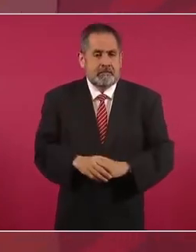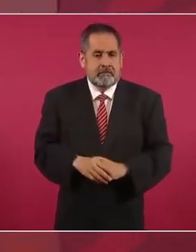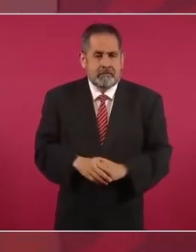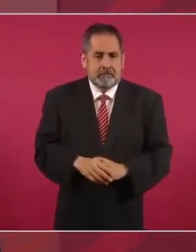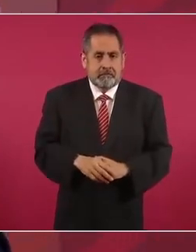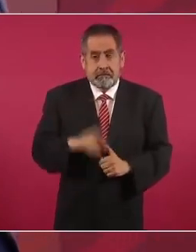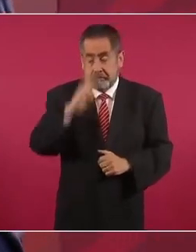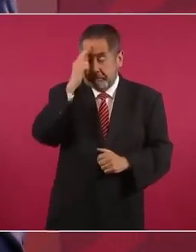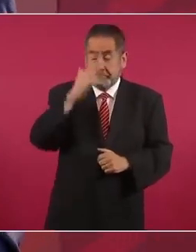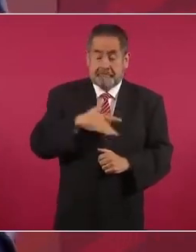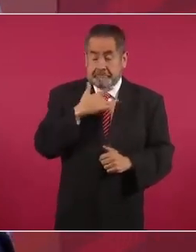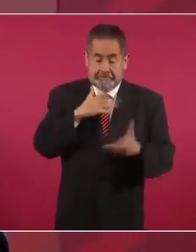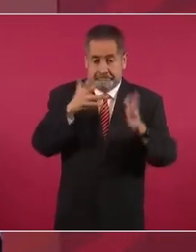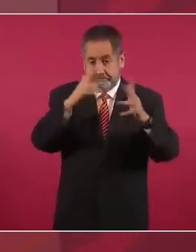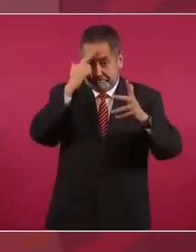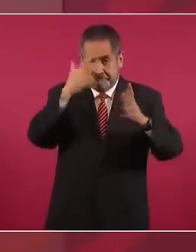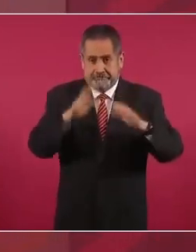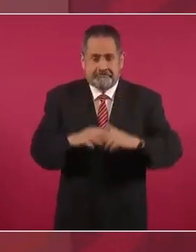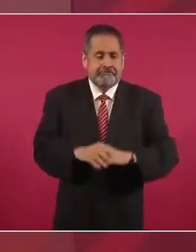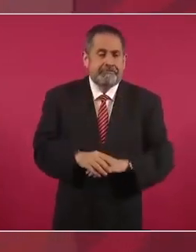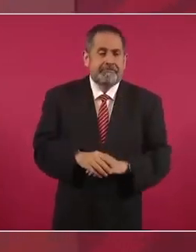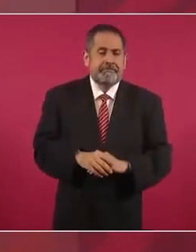de los que me acuerdo así,